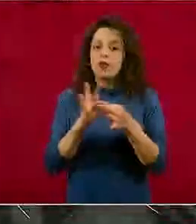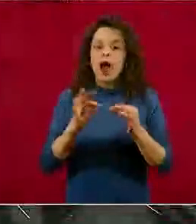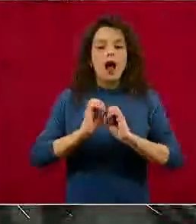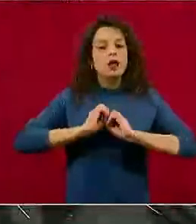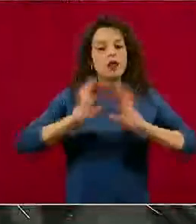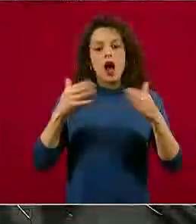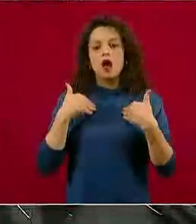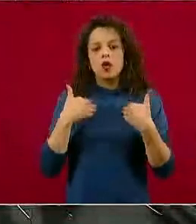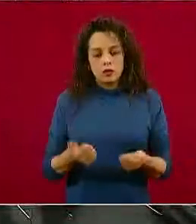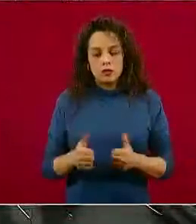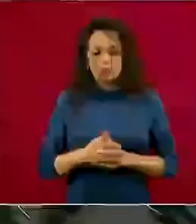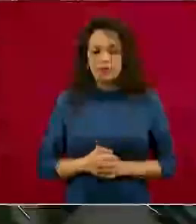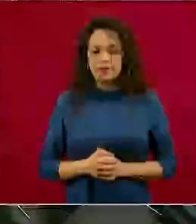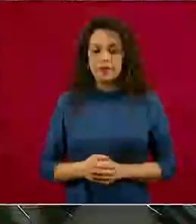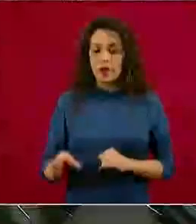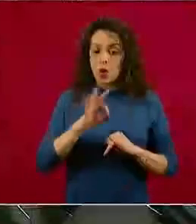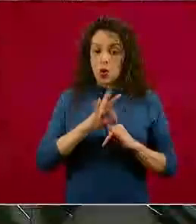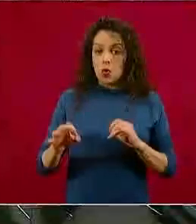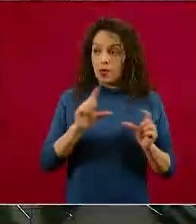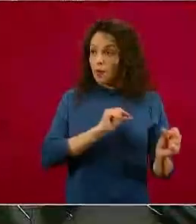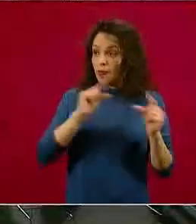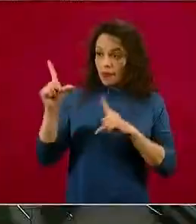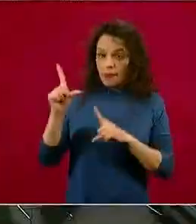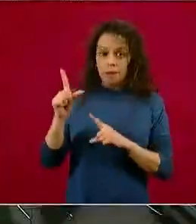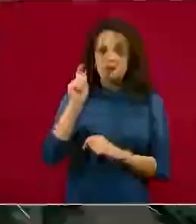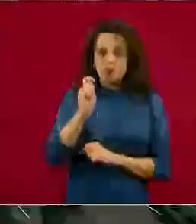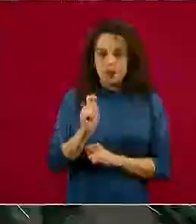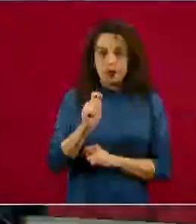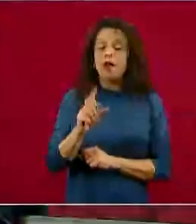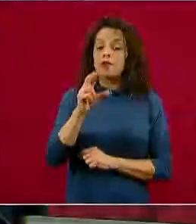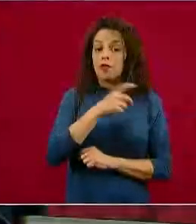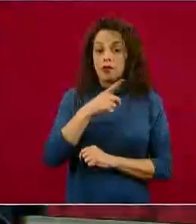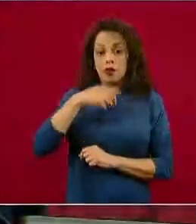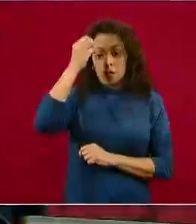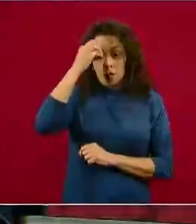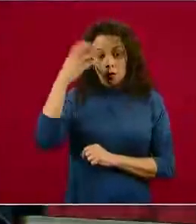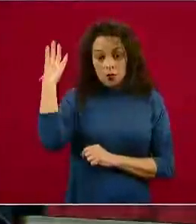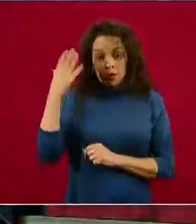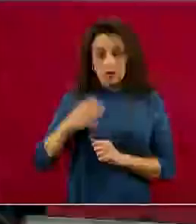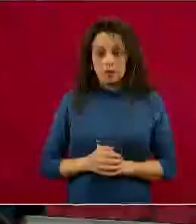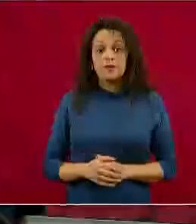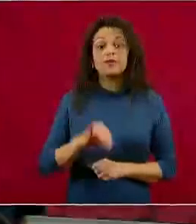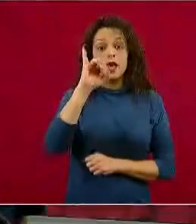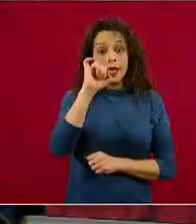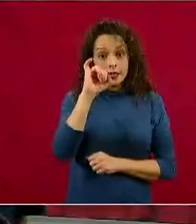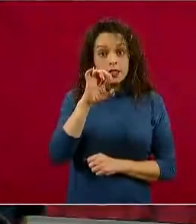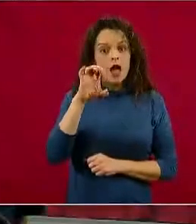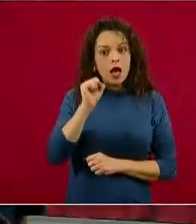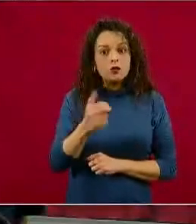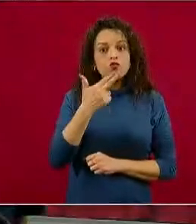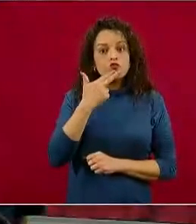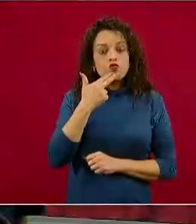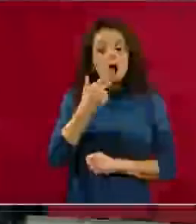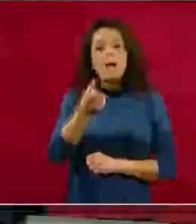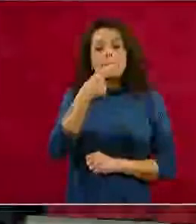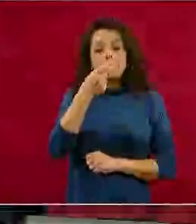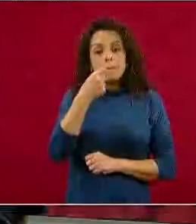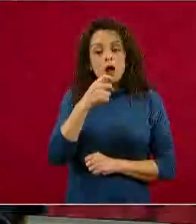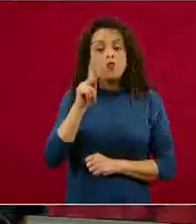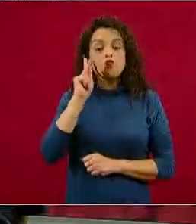última diapositiva lo que nos muestra y recuerda es un fármaco que sí mostró ser útil en un ensayo